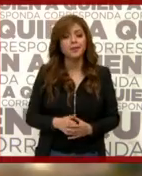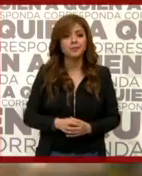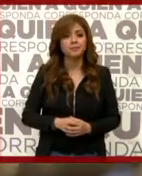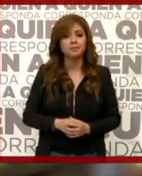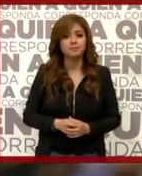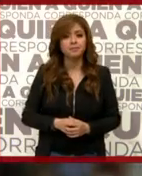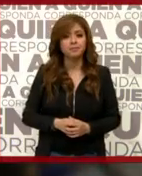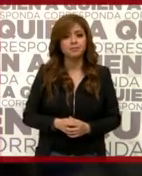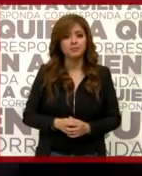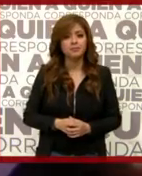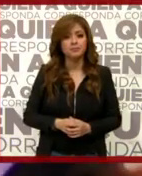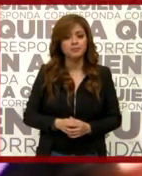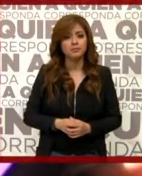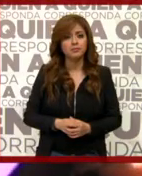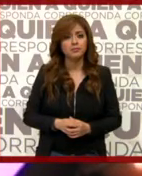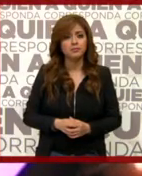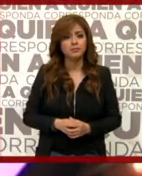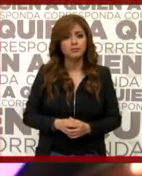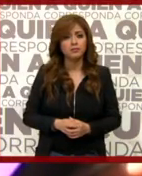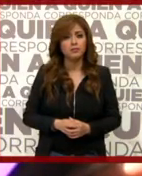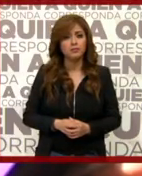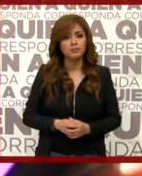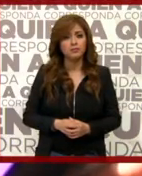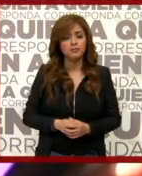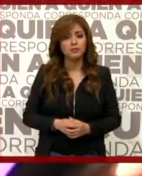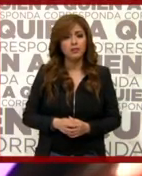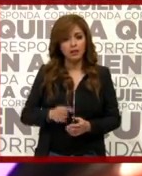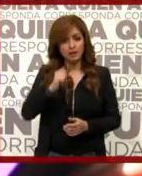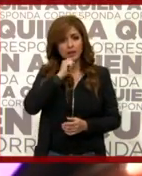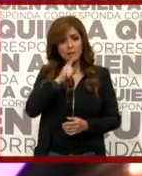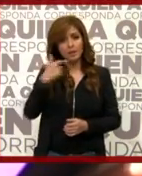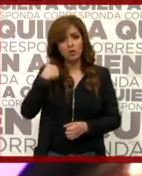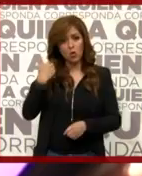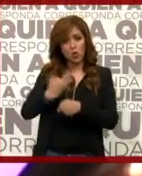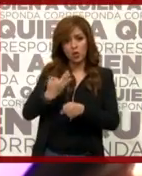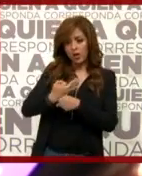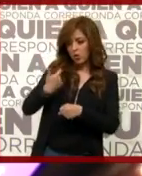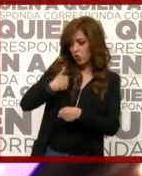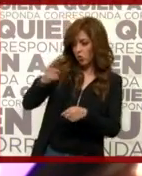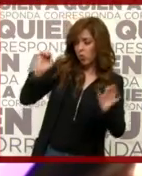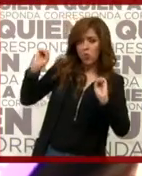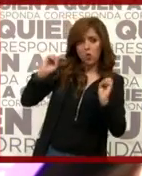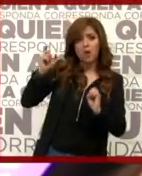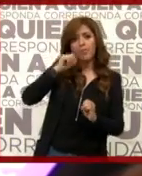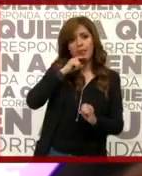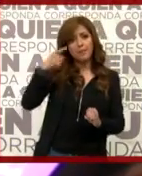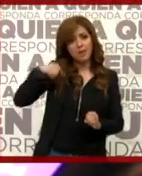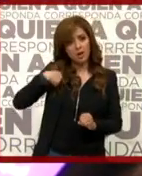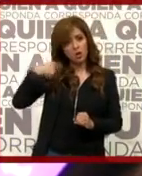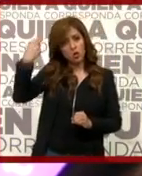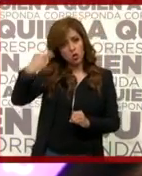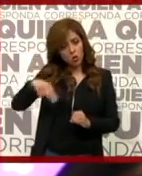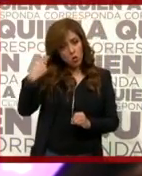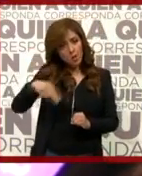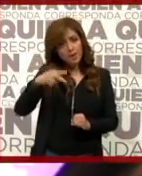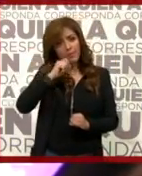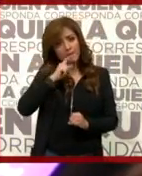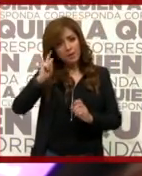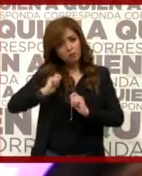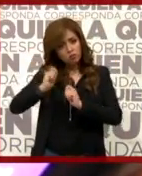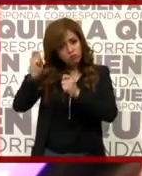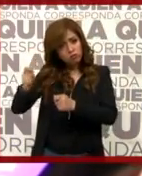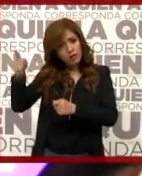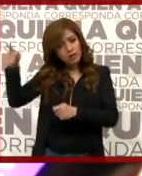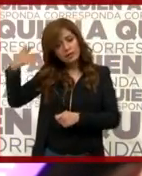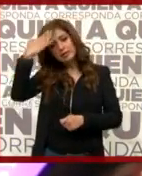posible pues que no sé qué le va a ganar a ellos trayendo nuevamente sino al nombre eliminó a los señores que son